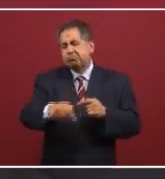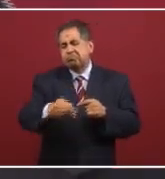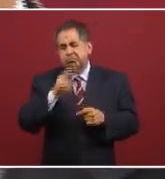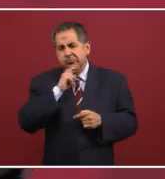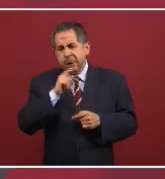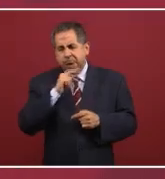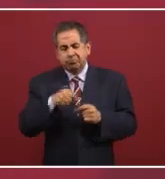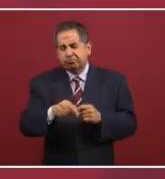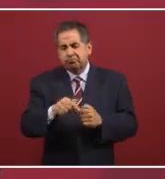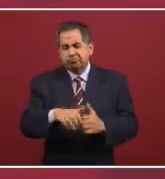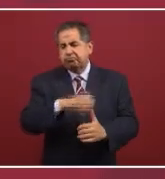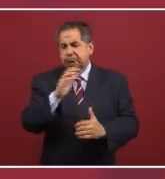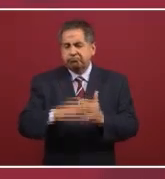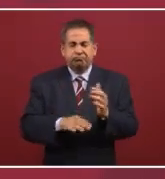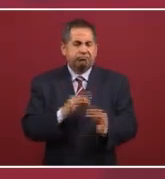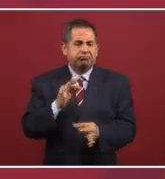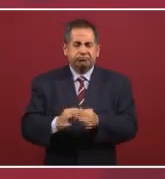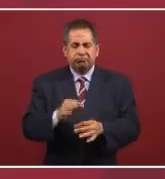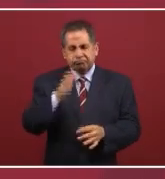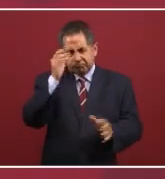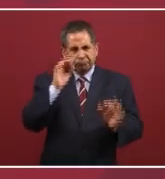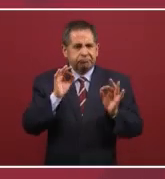se va a llegar a este acuerdo